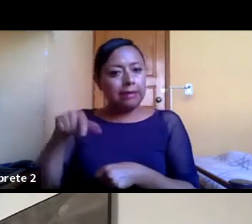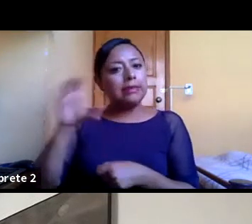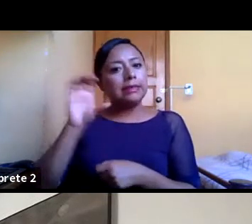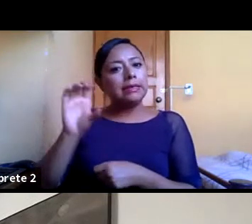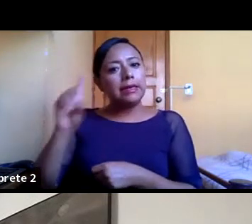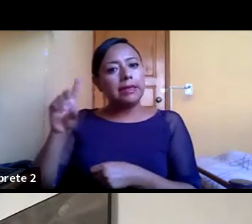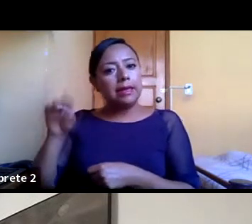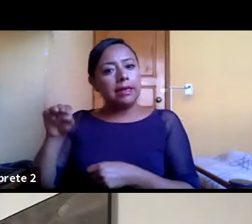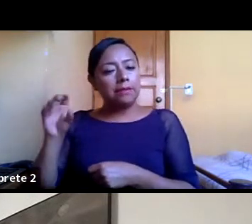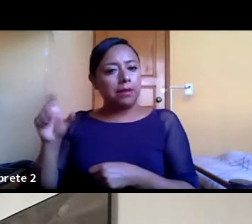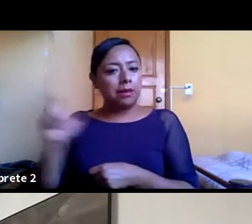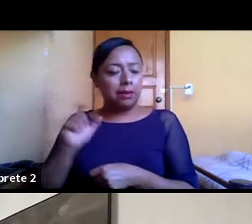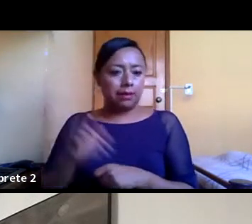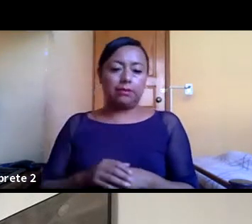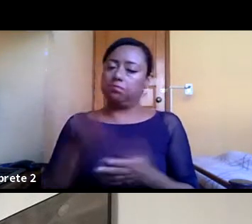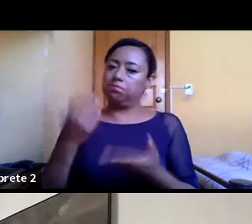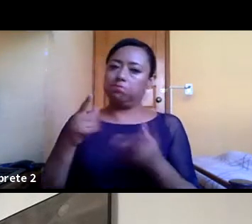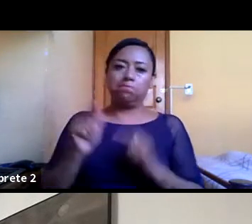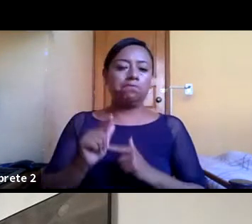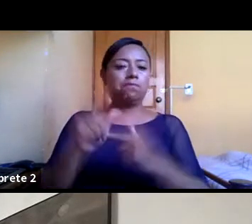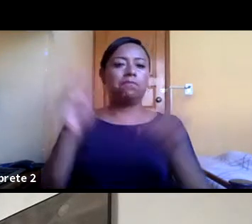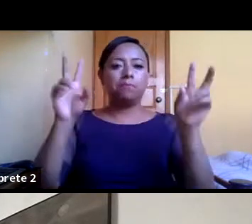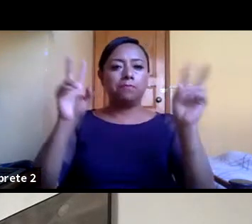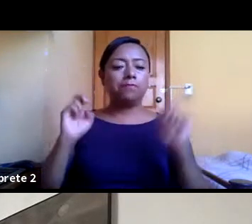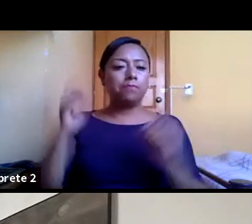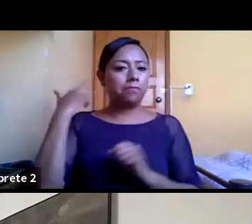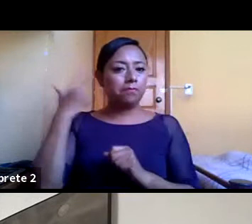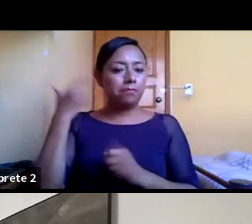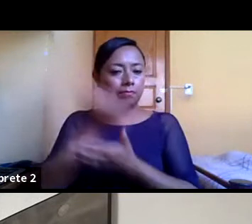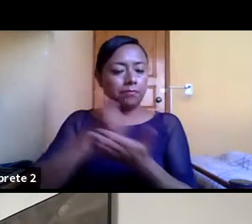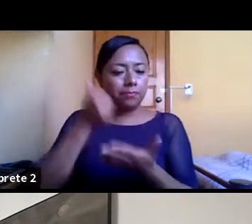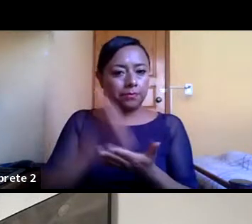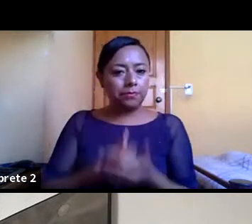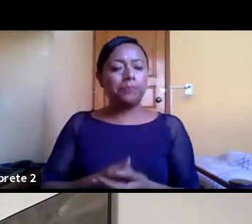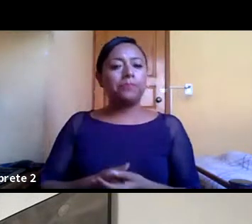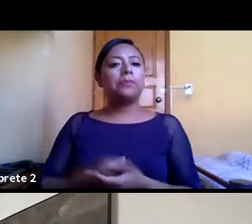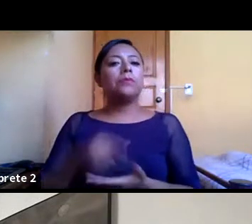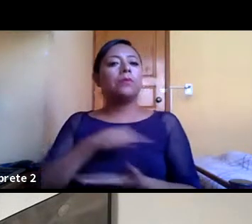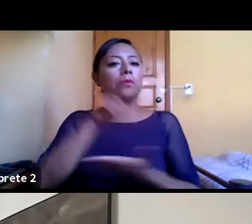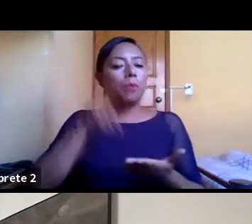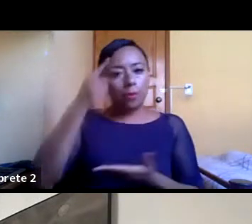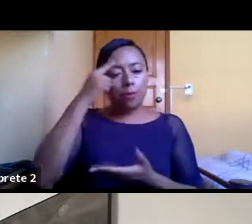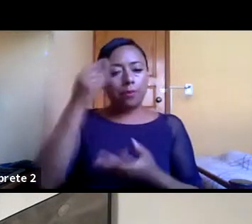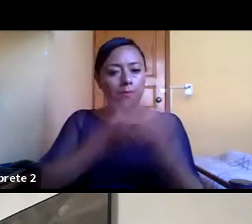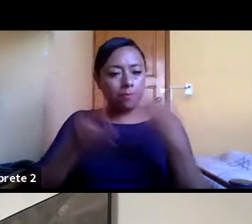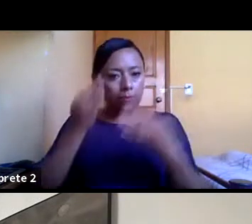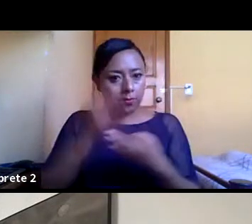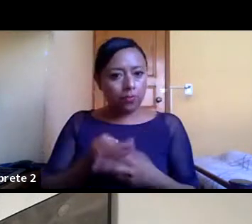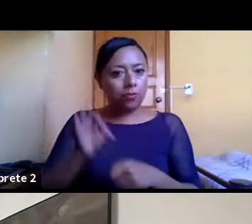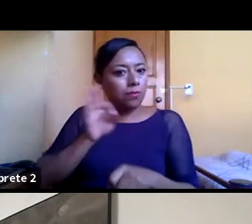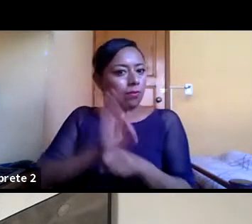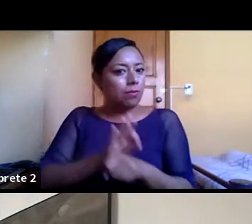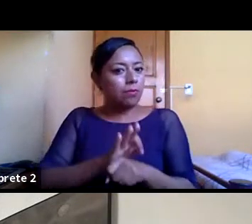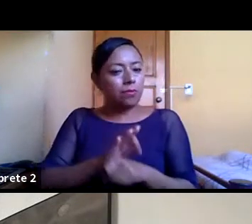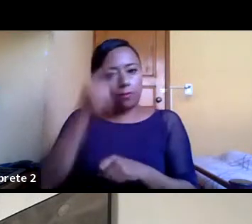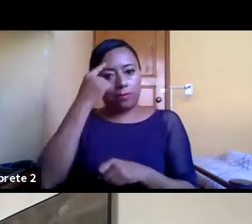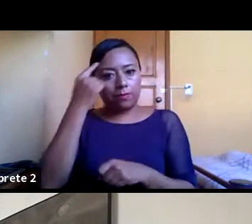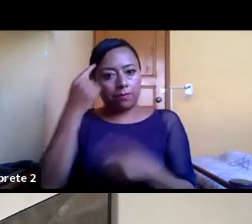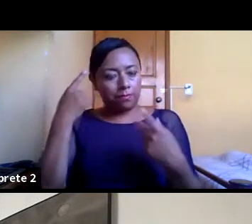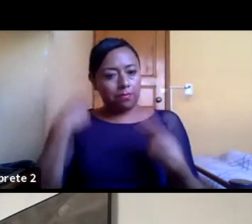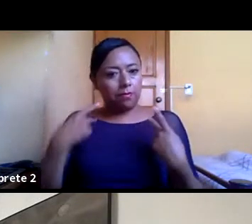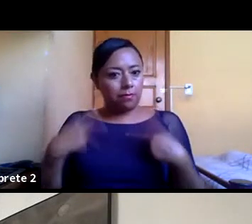ruido urbano. Espacio público, protección civil y resiliencia en la mesa 2. En